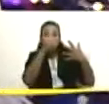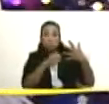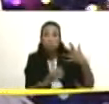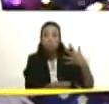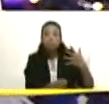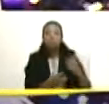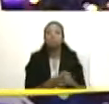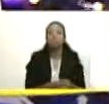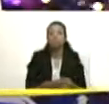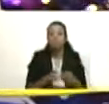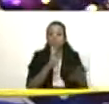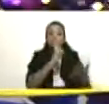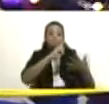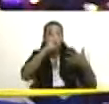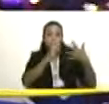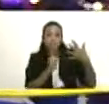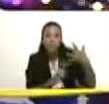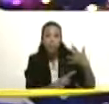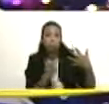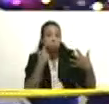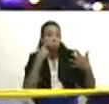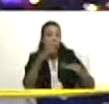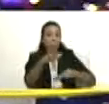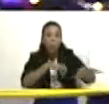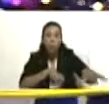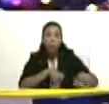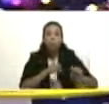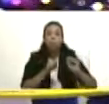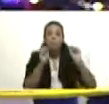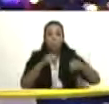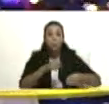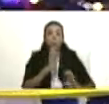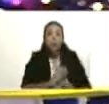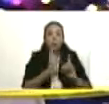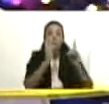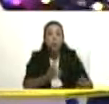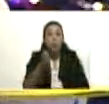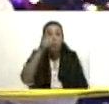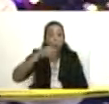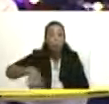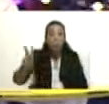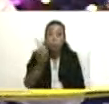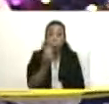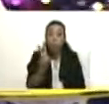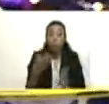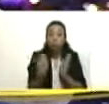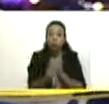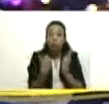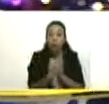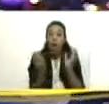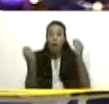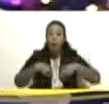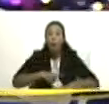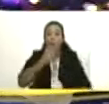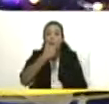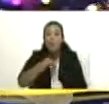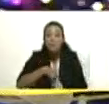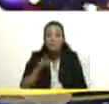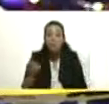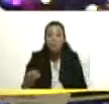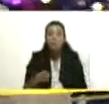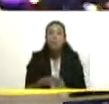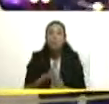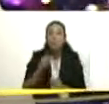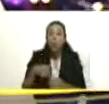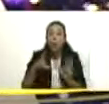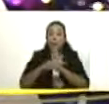cinco respuestas abrumadoras con el sí que tomó el pueblo de Venezuela en el marco del Acuerdo de Ginebra y